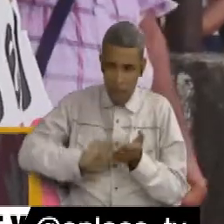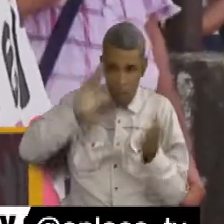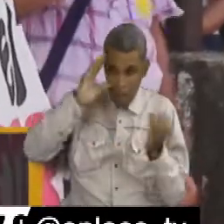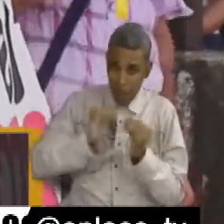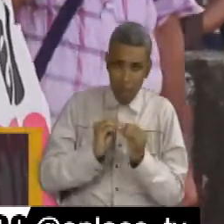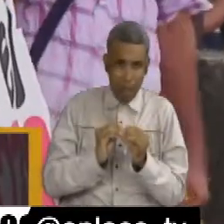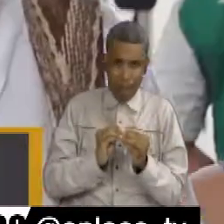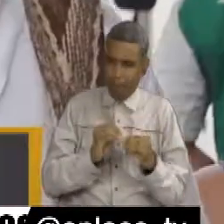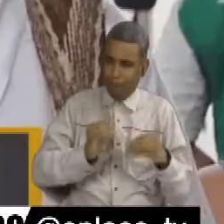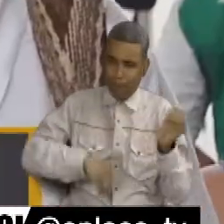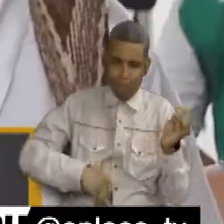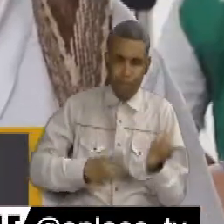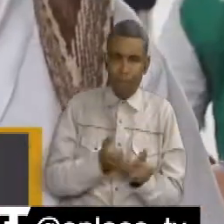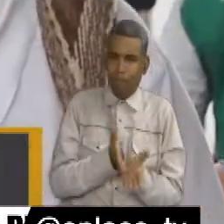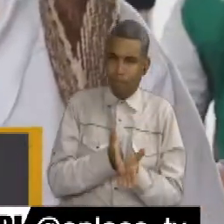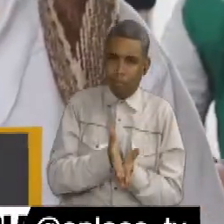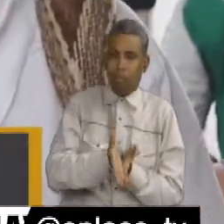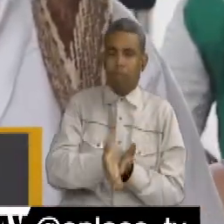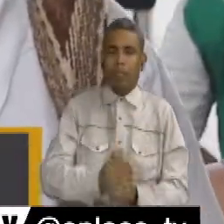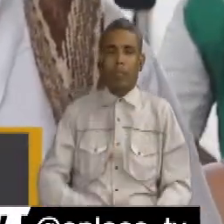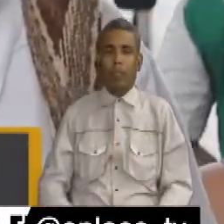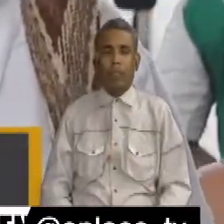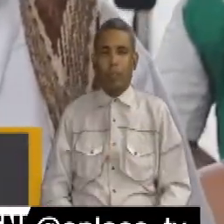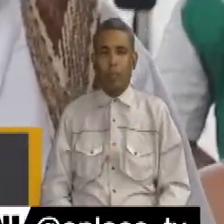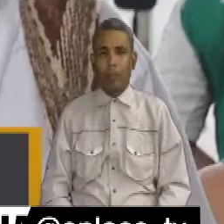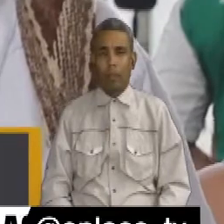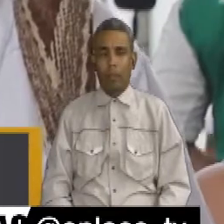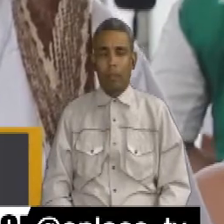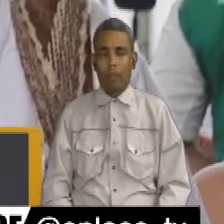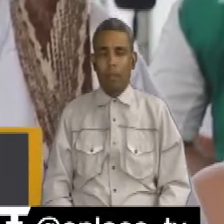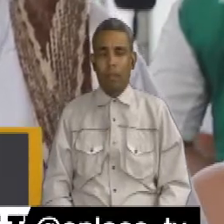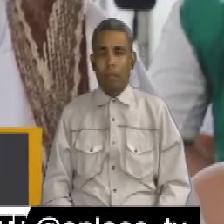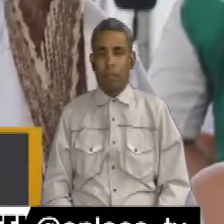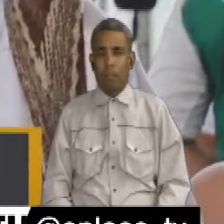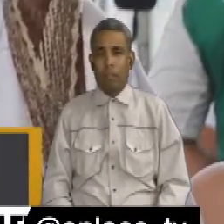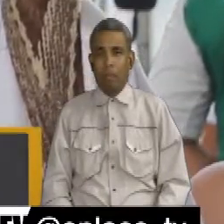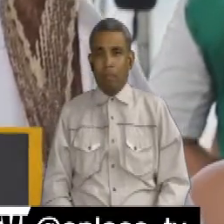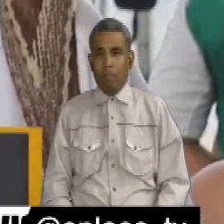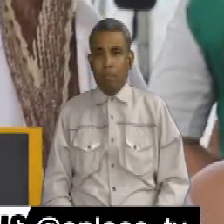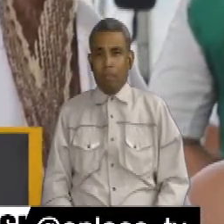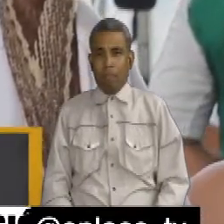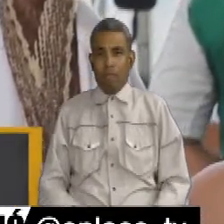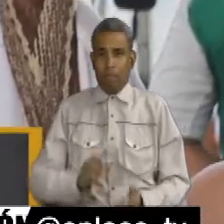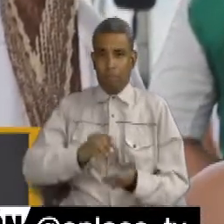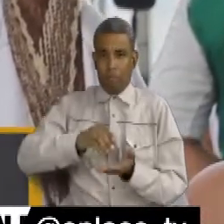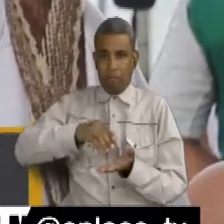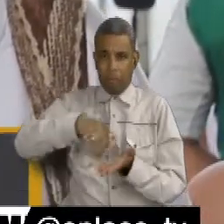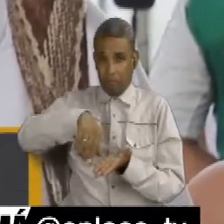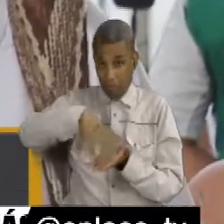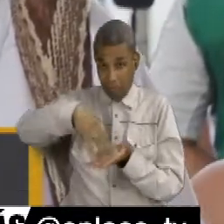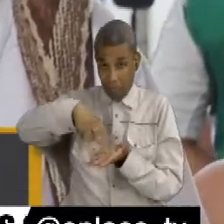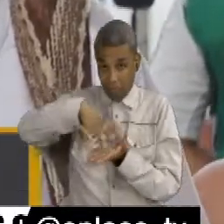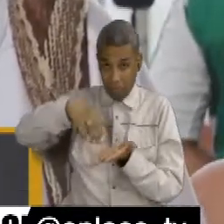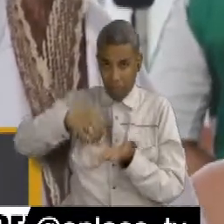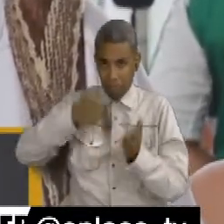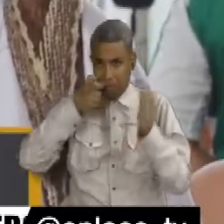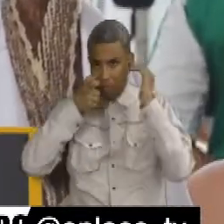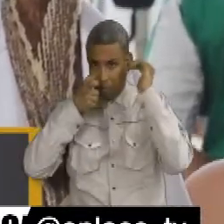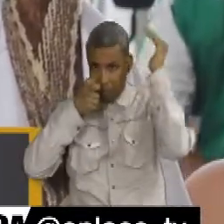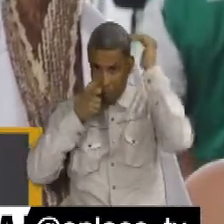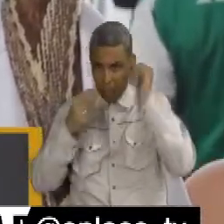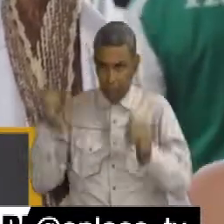resultados positivos. La Procuraduría entró como garante, pero el gobierno buscaba montarnos una figura que ni siquiera es